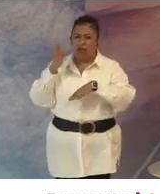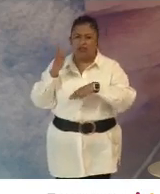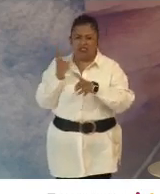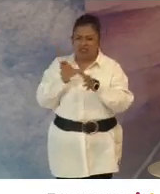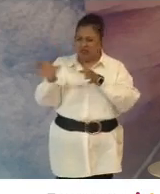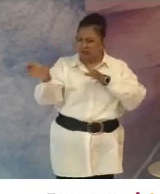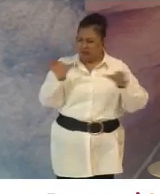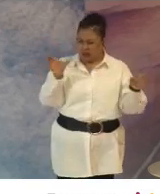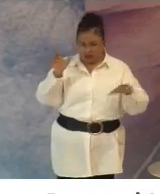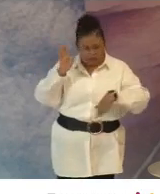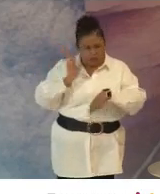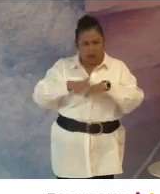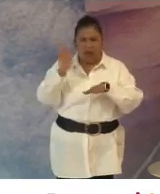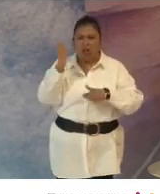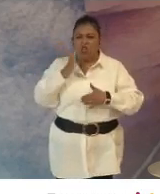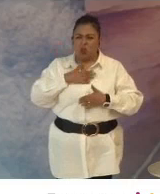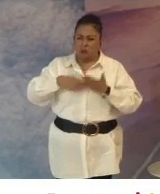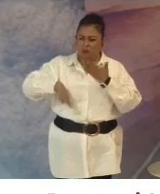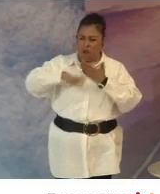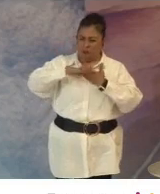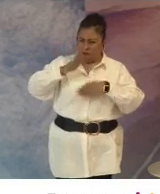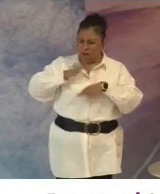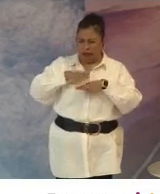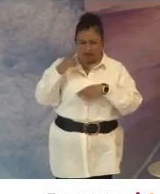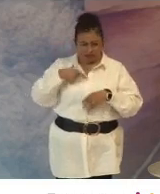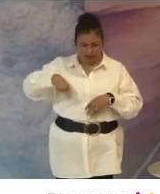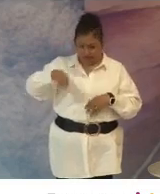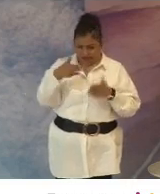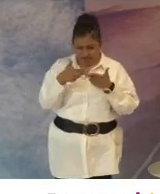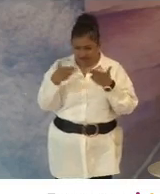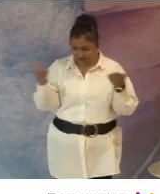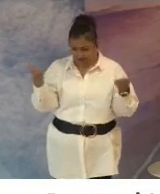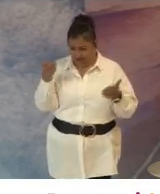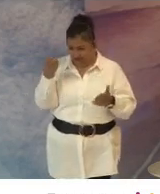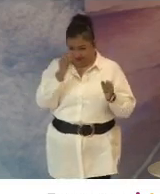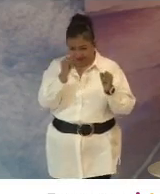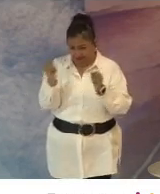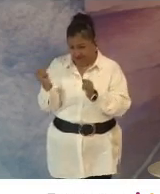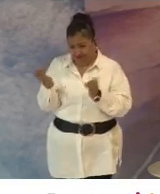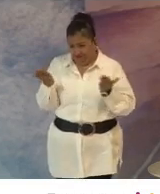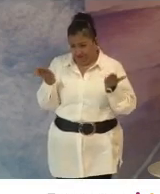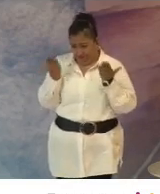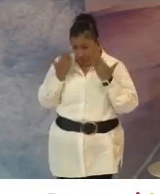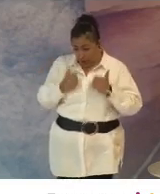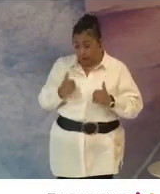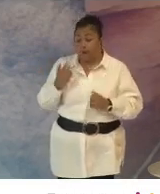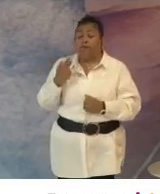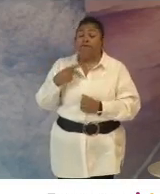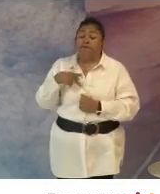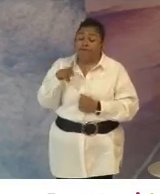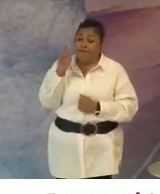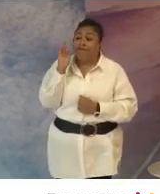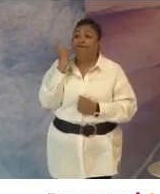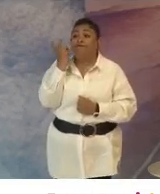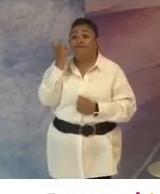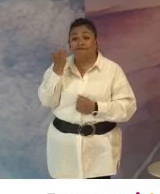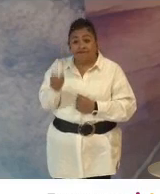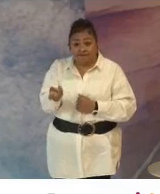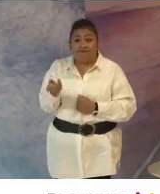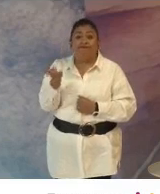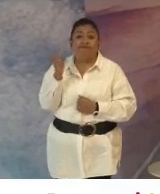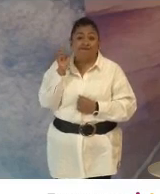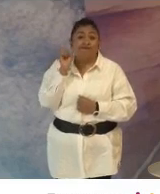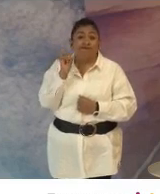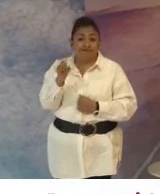voy a infligirme más daños. Nadie dice eso de manera individual. Sin embargo, esto es lo que hacemos de